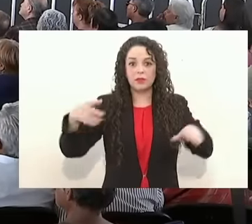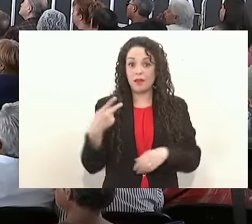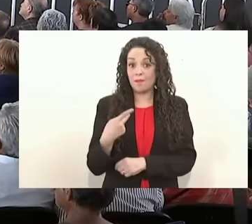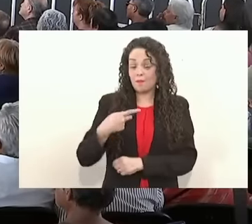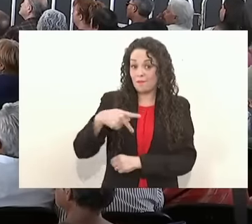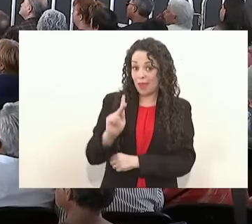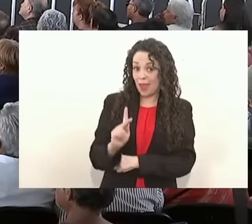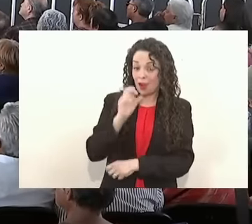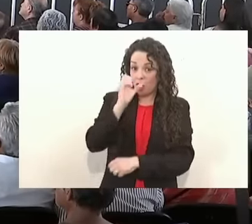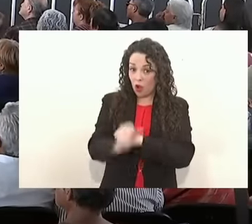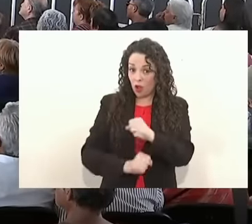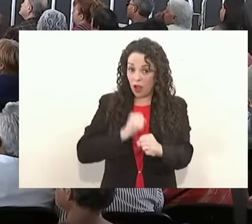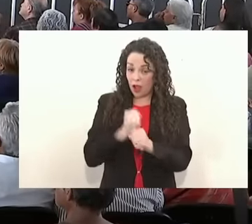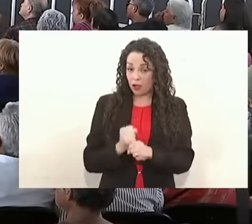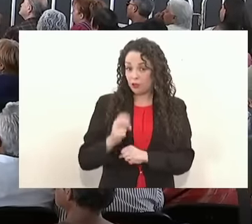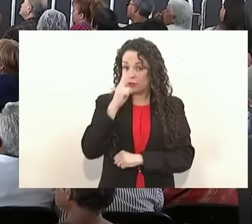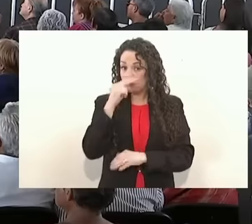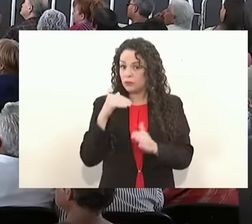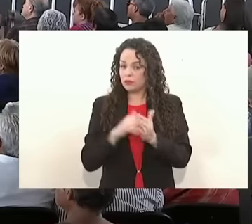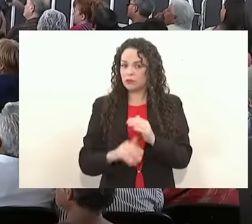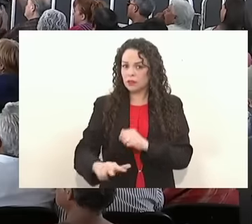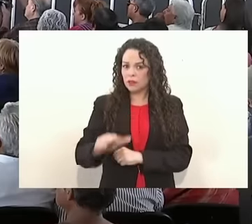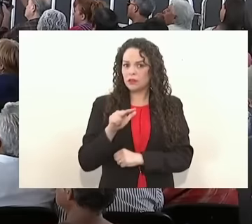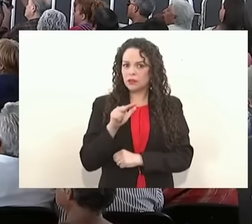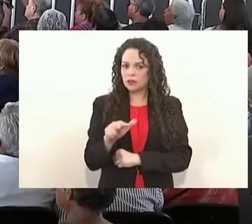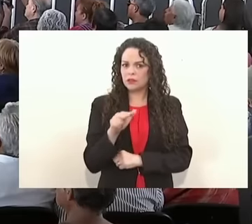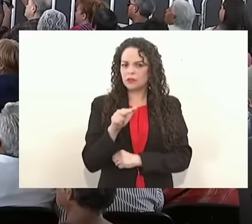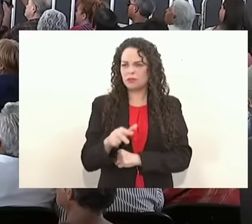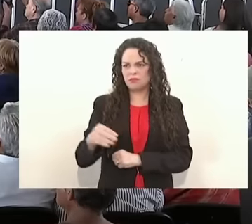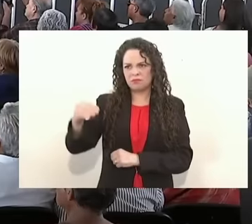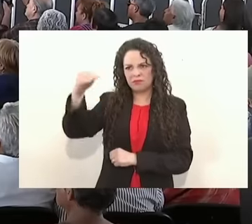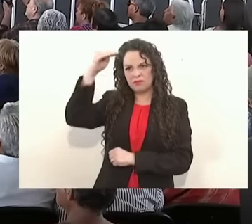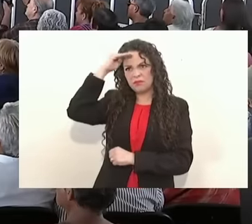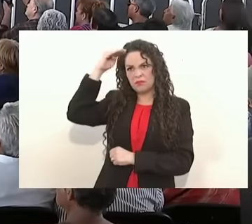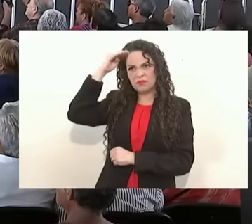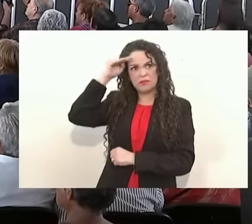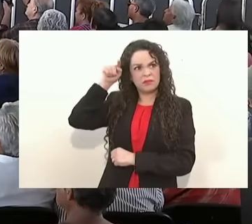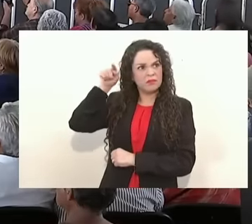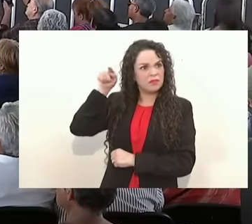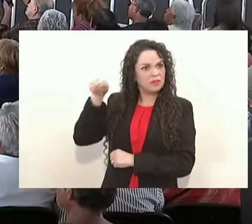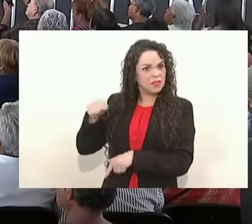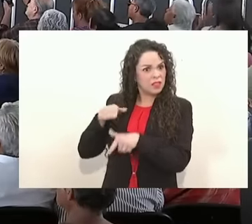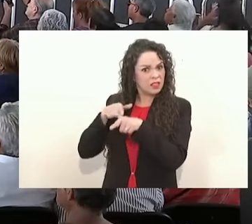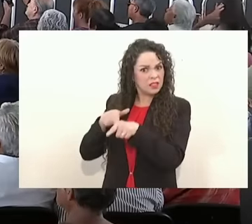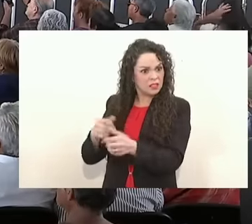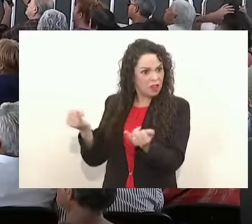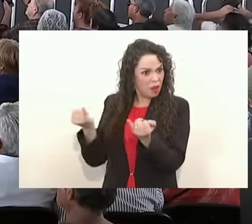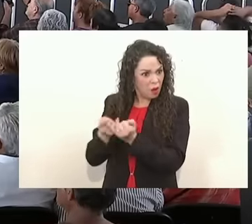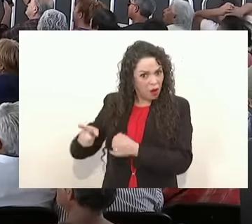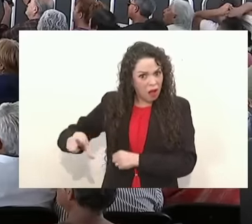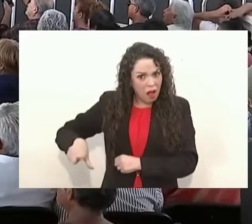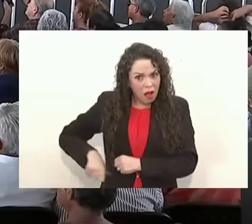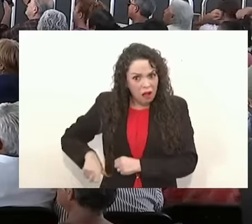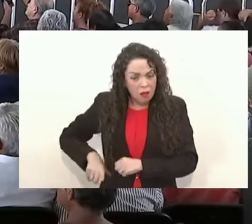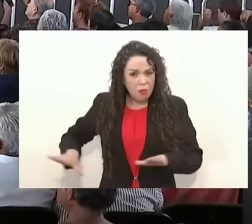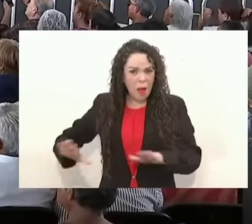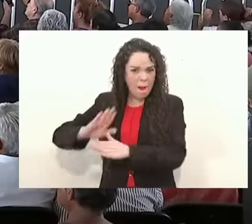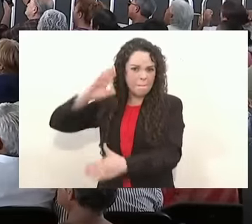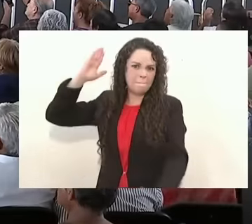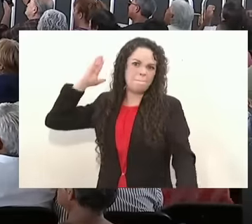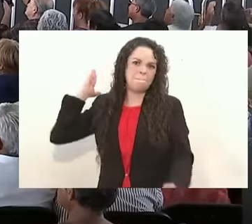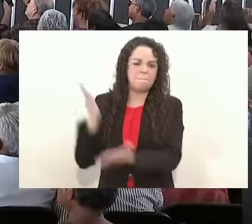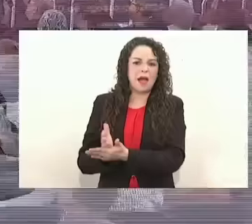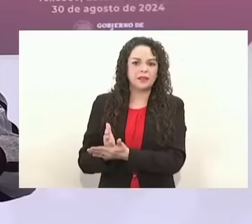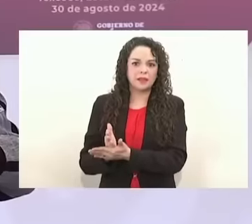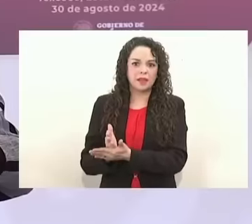pueblo de México dijo: basta de esos gobiernos represores, basta de esos gobiernos que